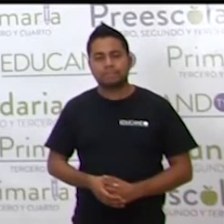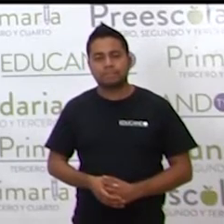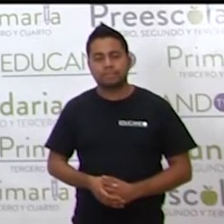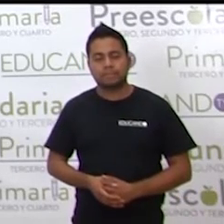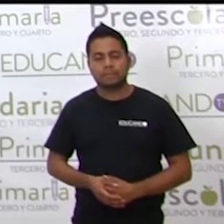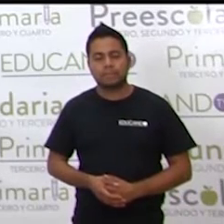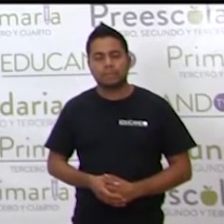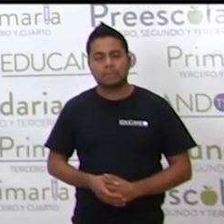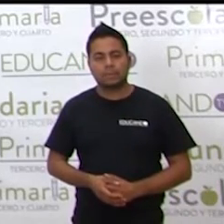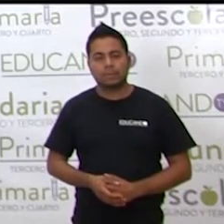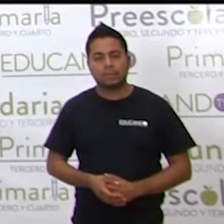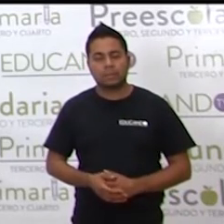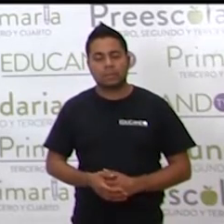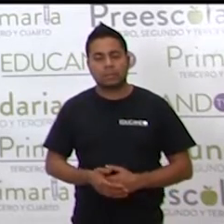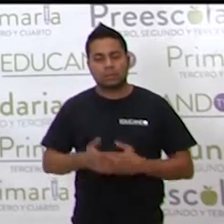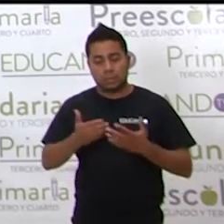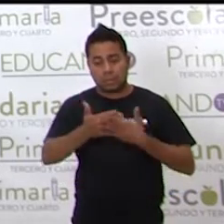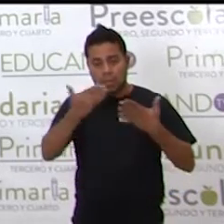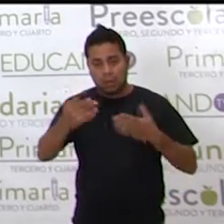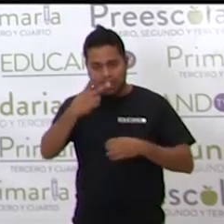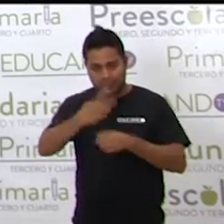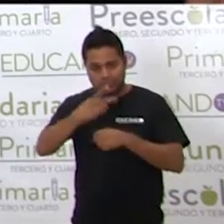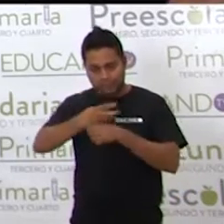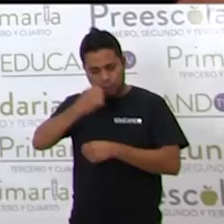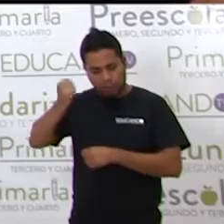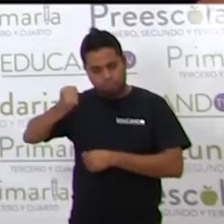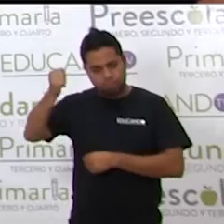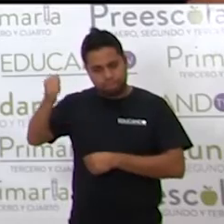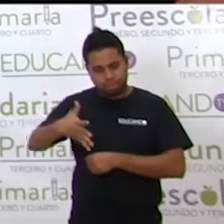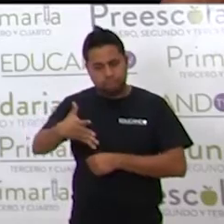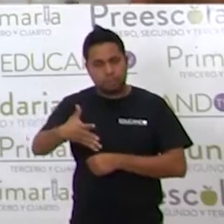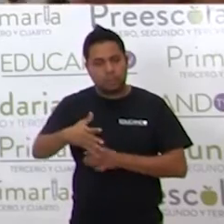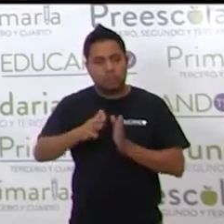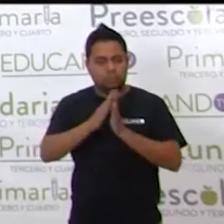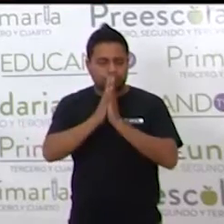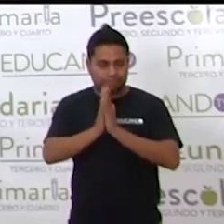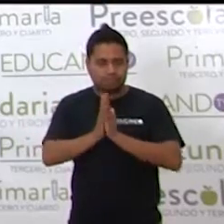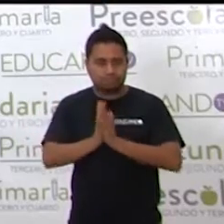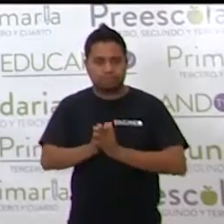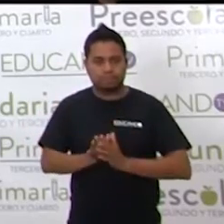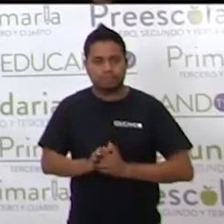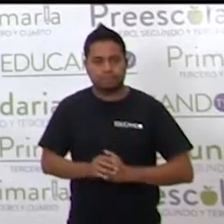Vamos a hacer un segundo tiro. Por favor.